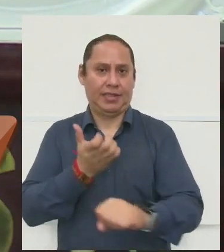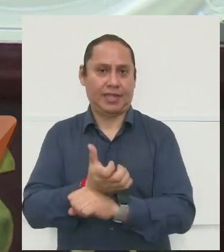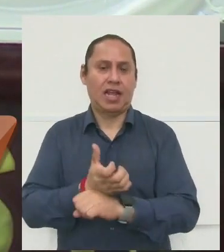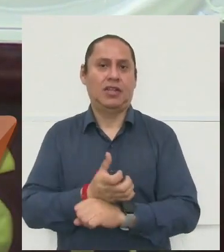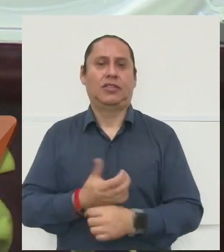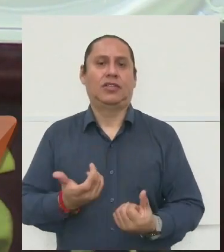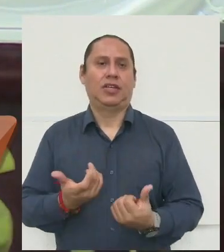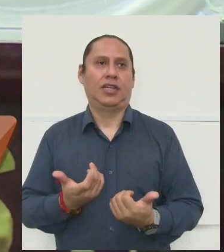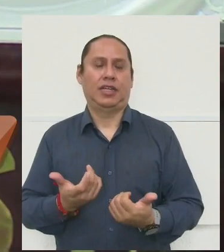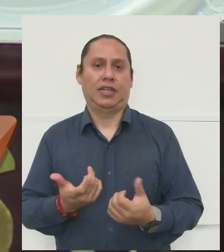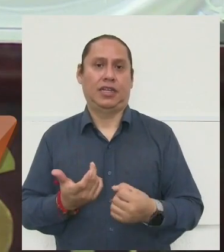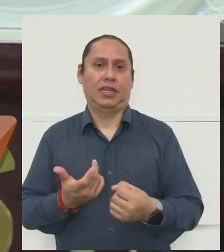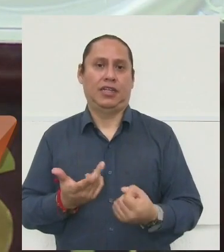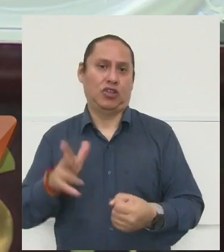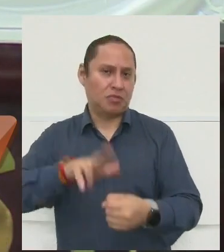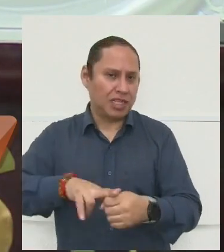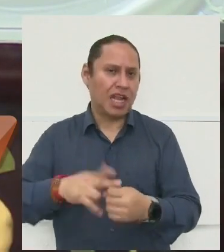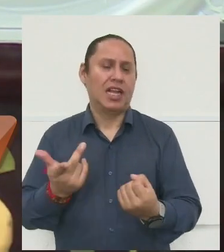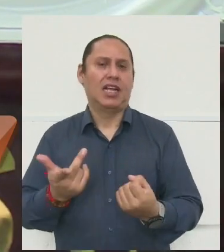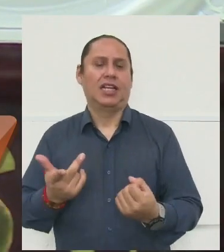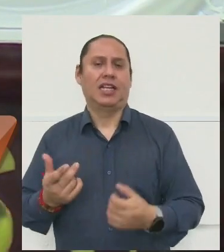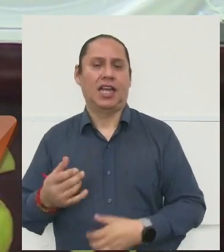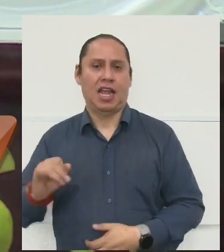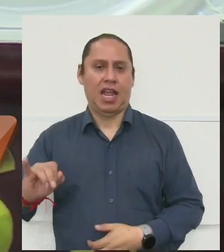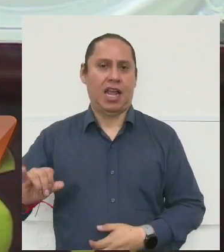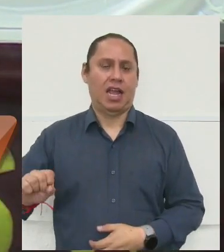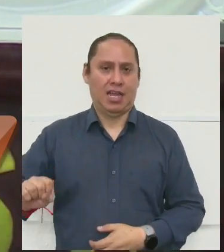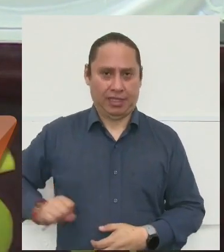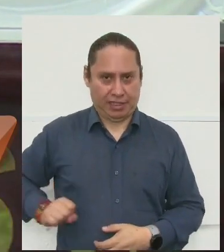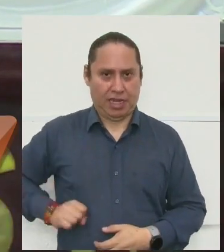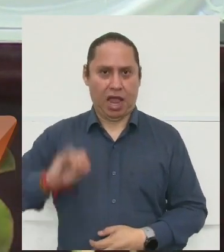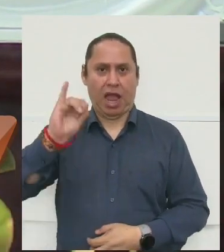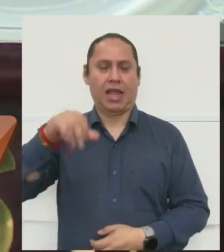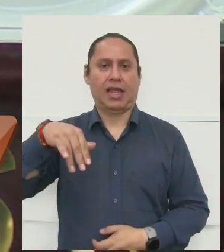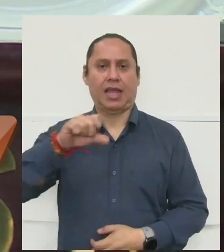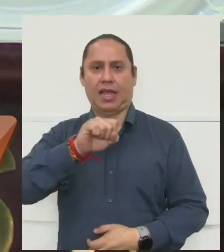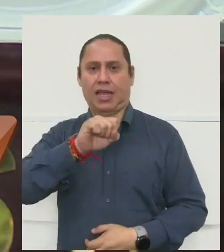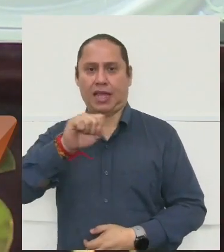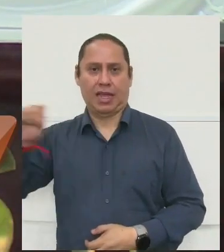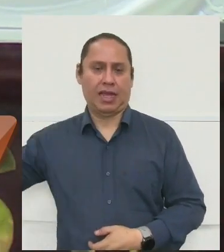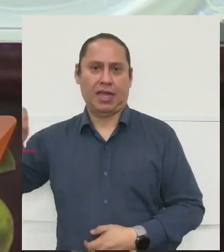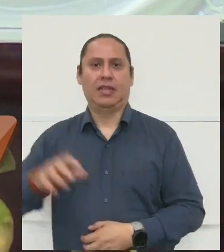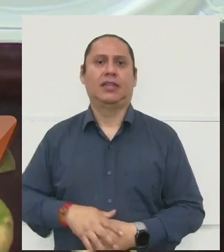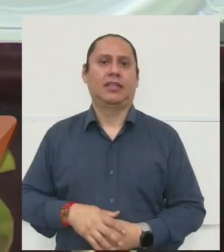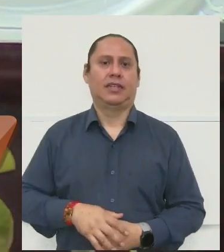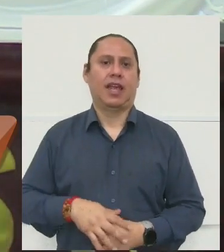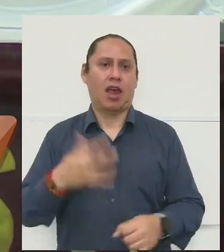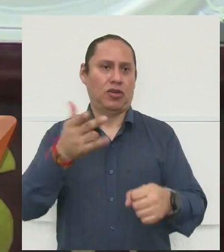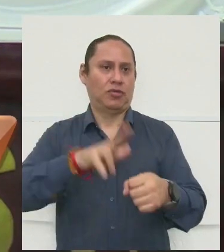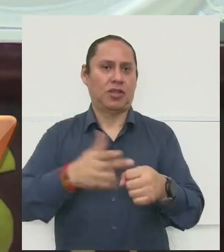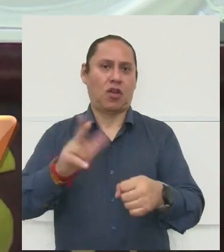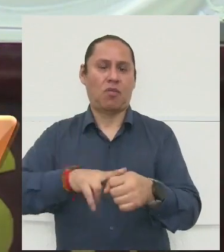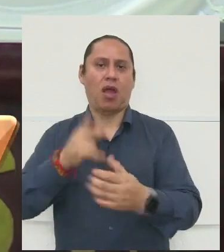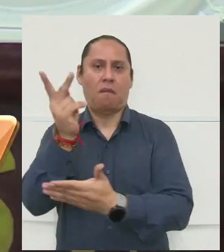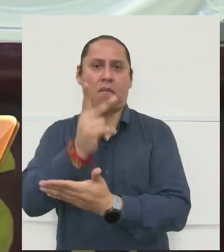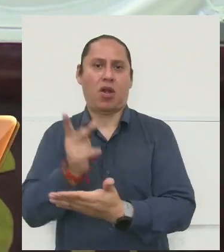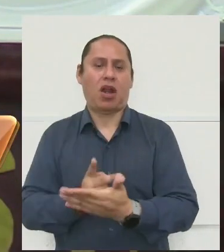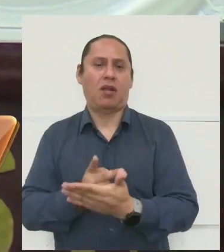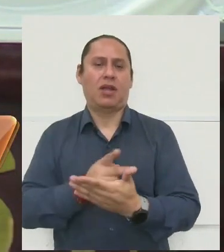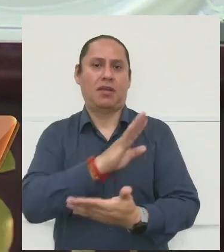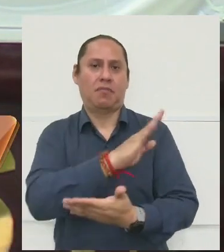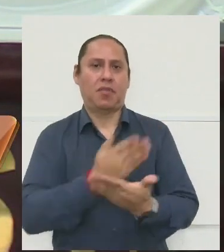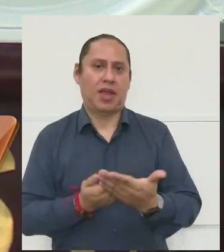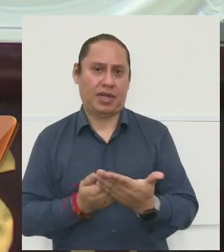la salud al Instituto Mexicano del Seguro Social a través de las unidades de salud del programa inss